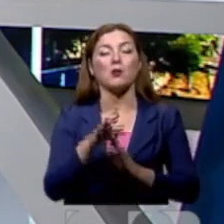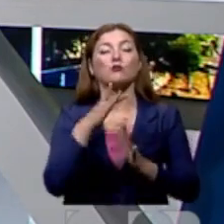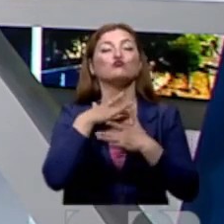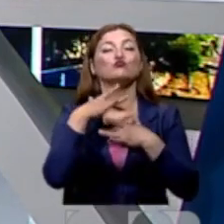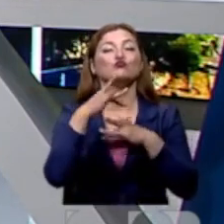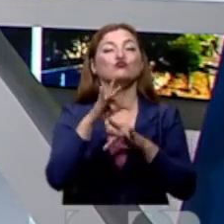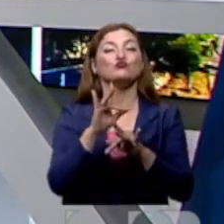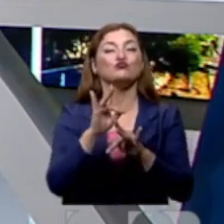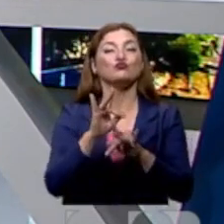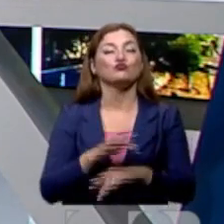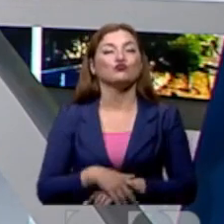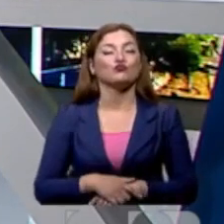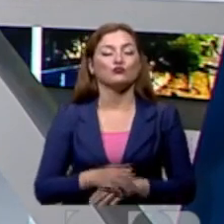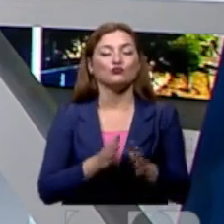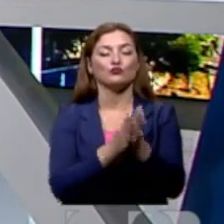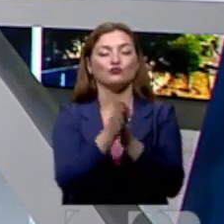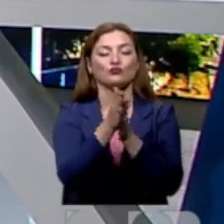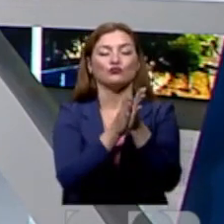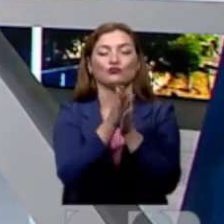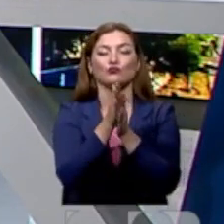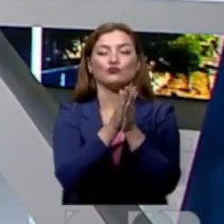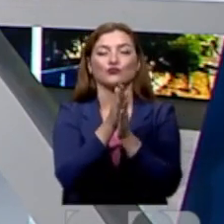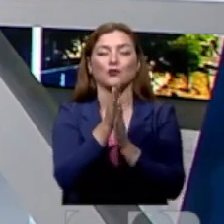el ingreso del agua a la alcantarilla.